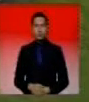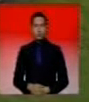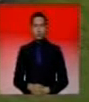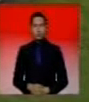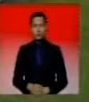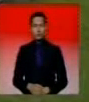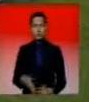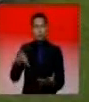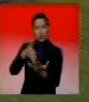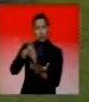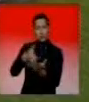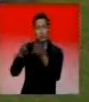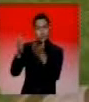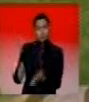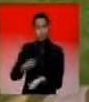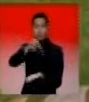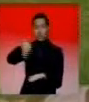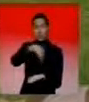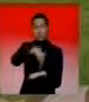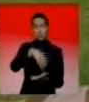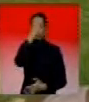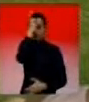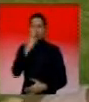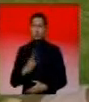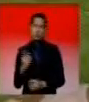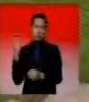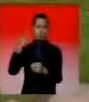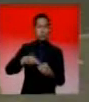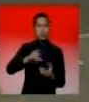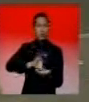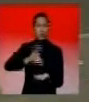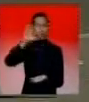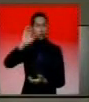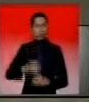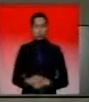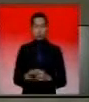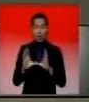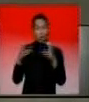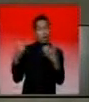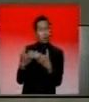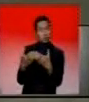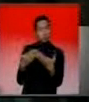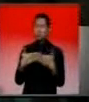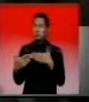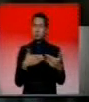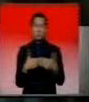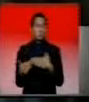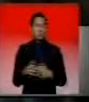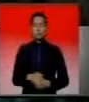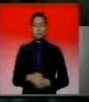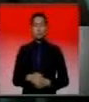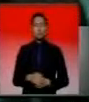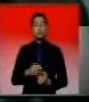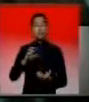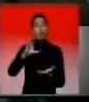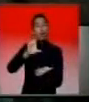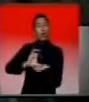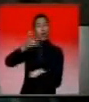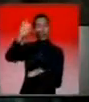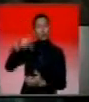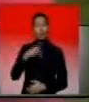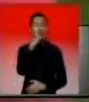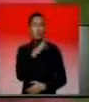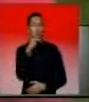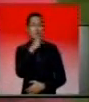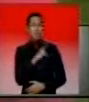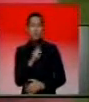estudiantes manabitas decidieron ir al colegio a pesar de que no había clases. En el Colegio Nacional Puerto Viejo, algunos jóvenes se reunieron para compartir